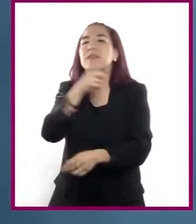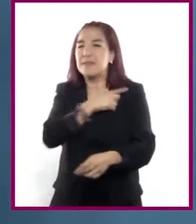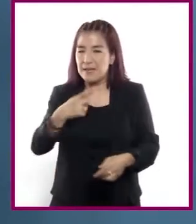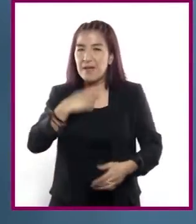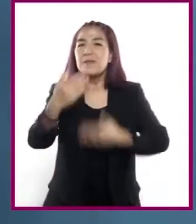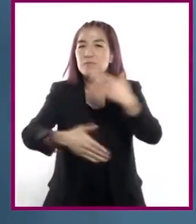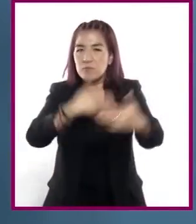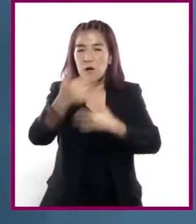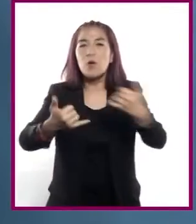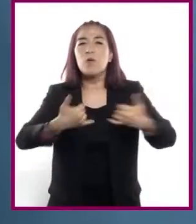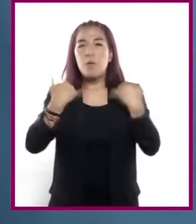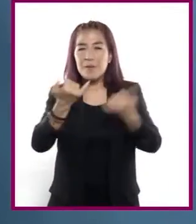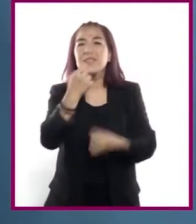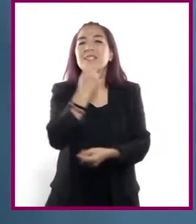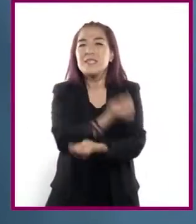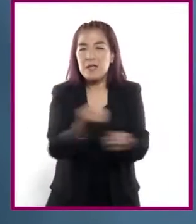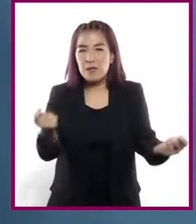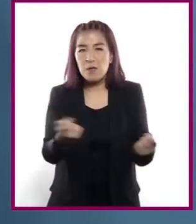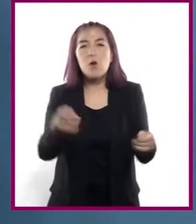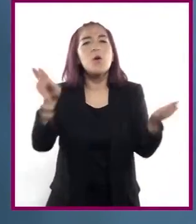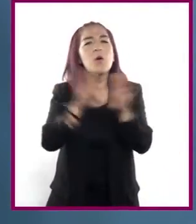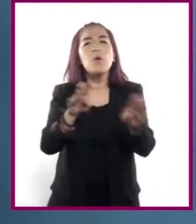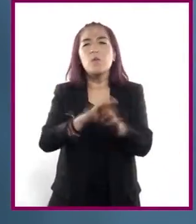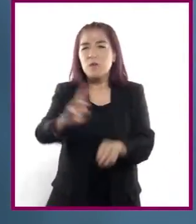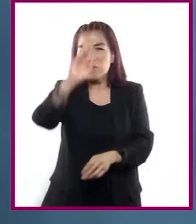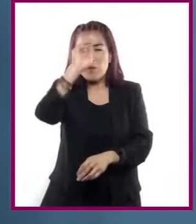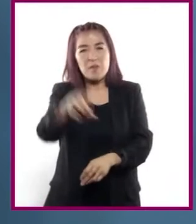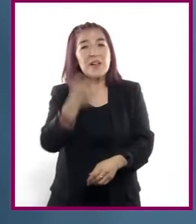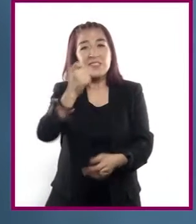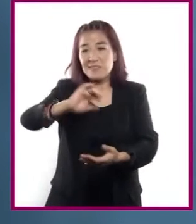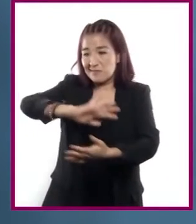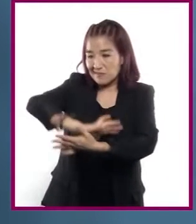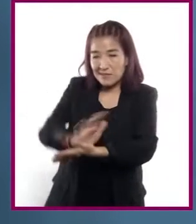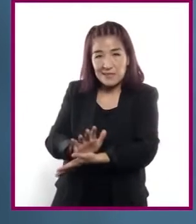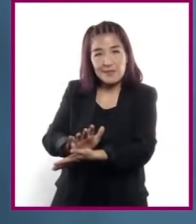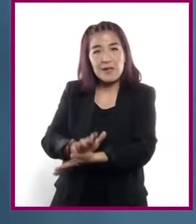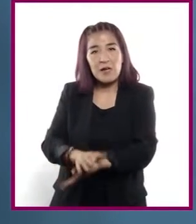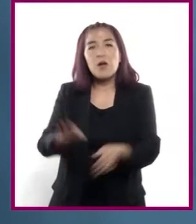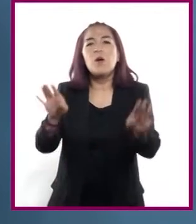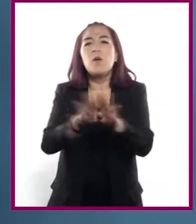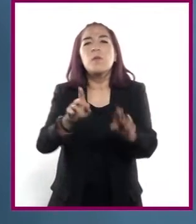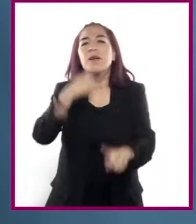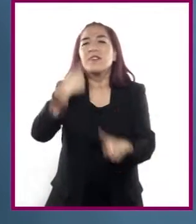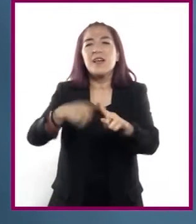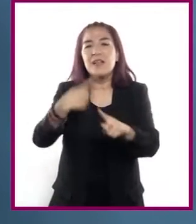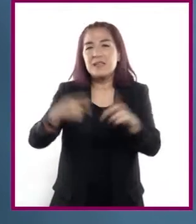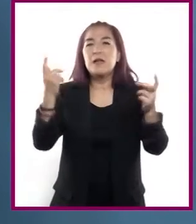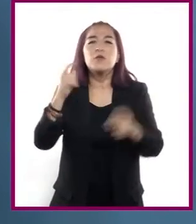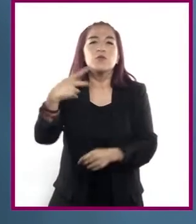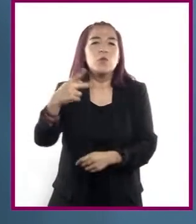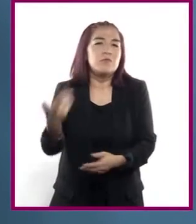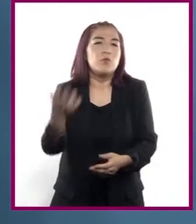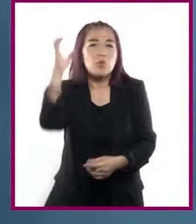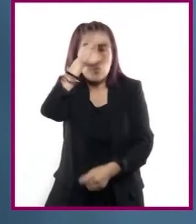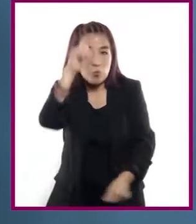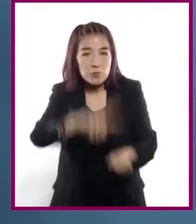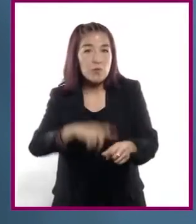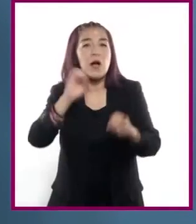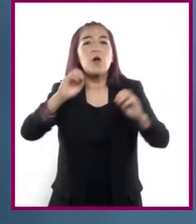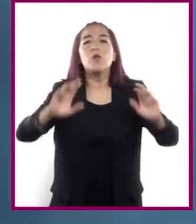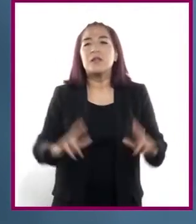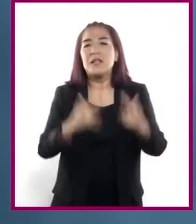Y plantea, queda prohibida toda discriminación motivada por origen étnico o